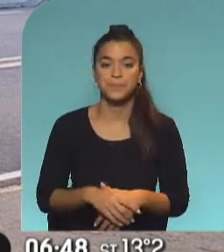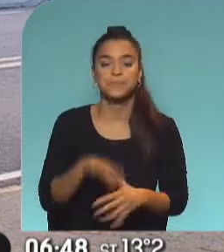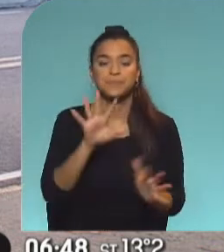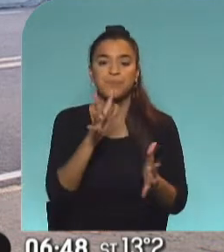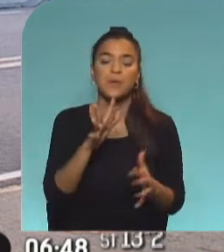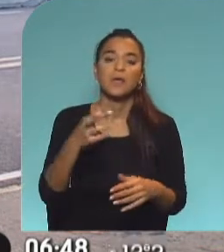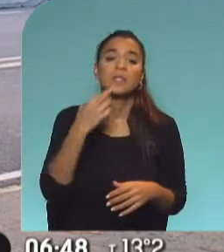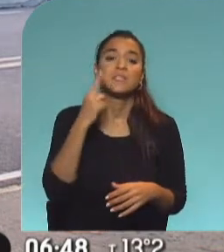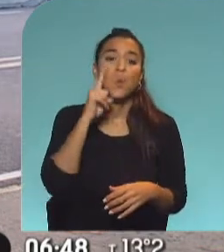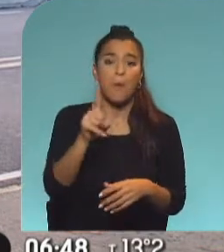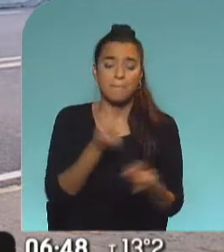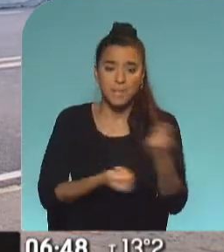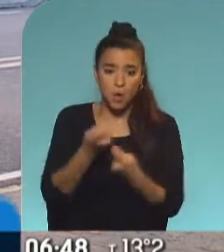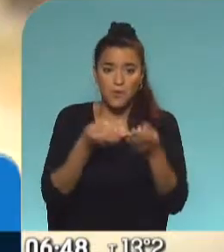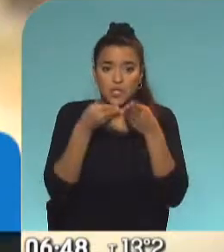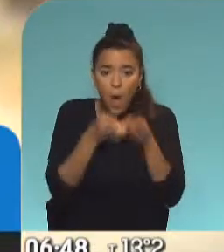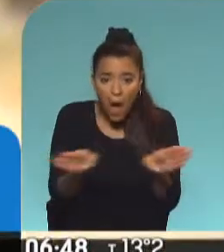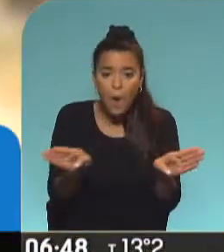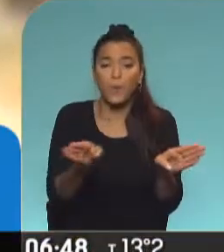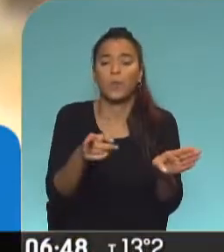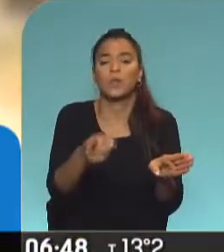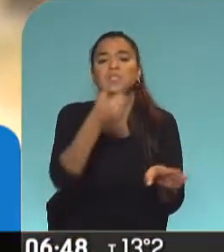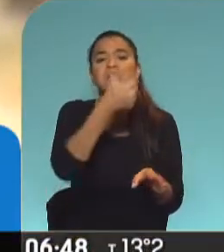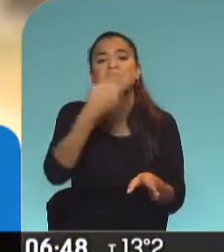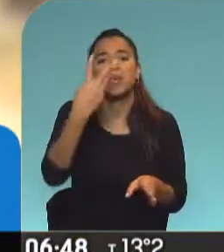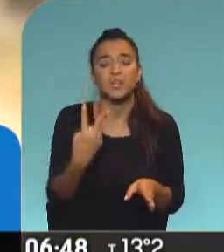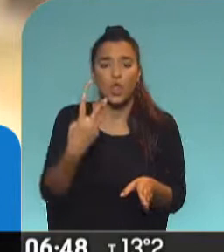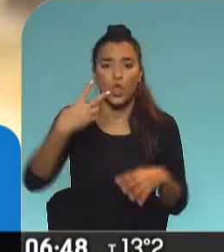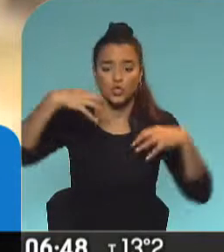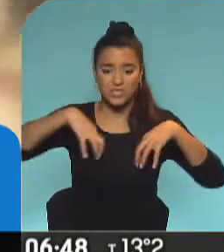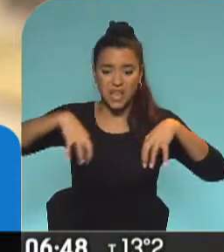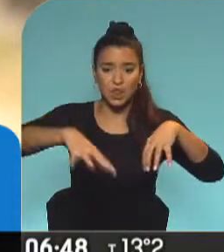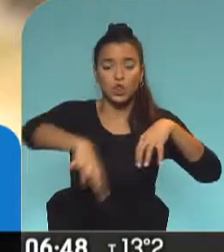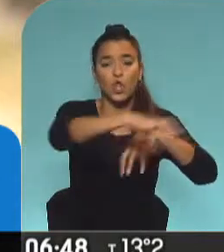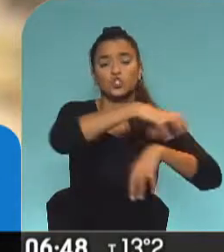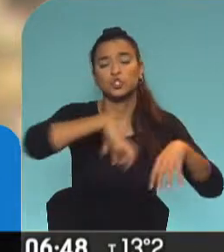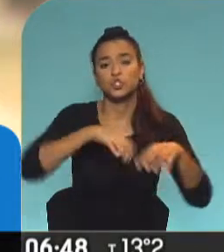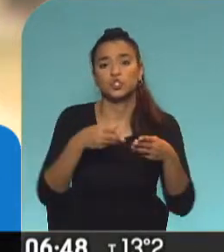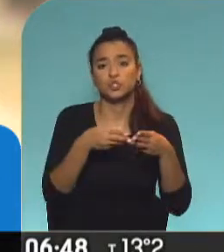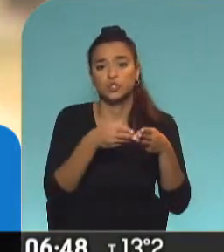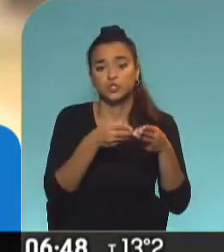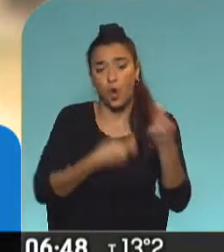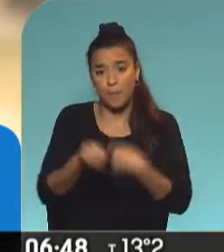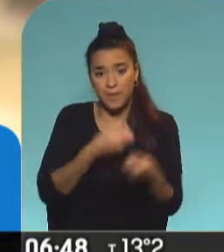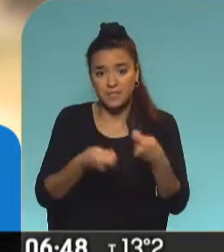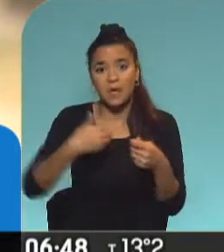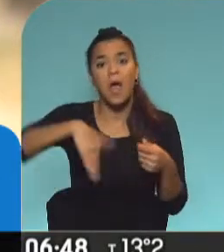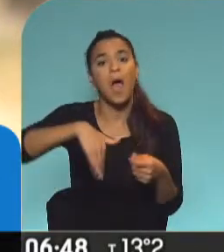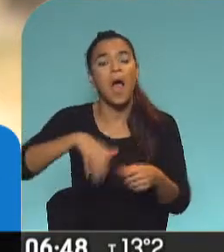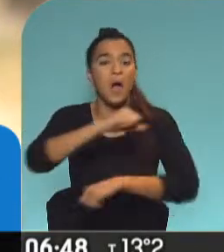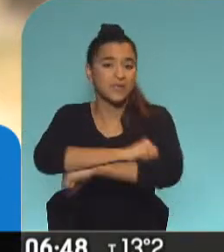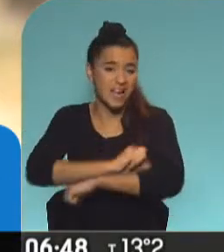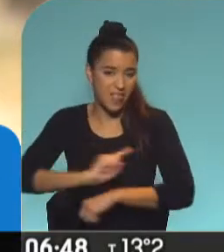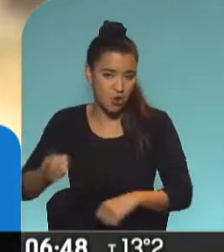alrededor de 19.000 comercios abren, que son los 62 centros comerciales abiertos de proximidad, sin la calle